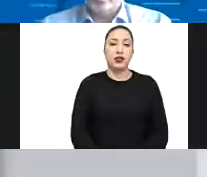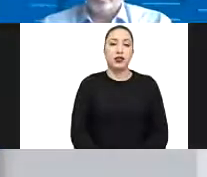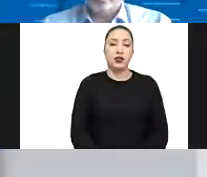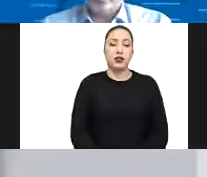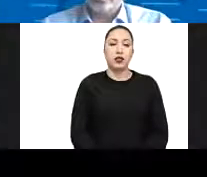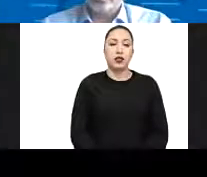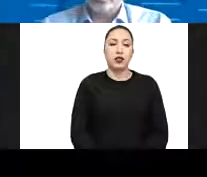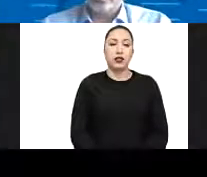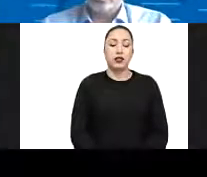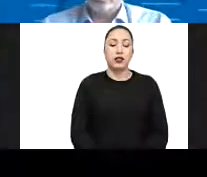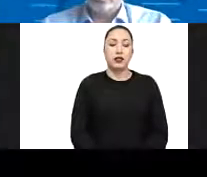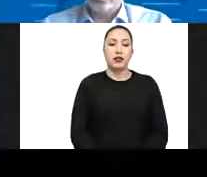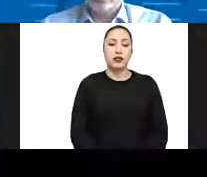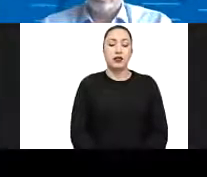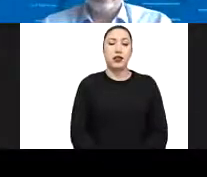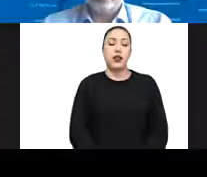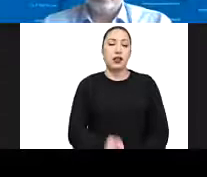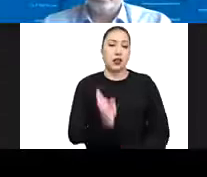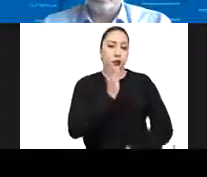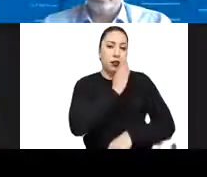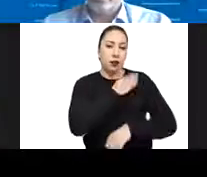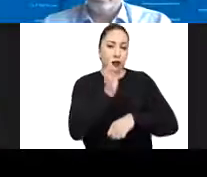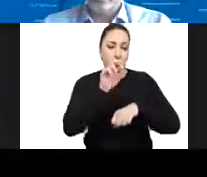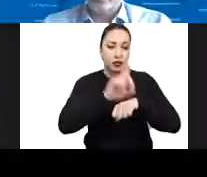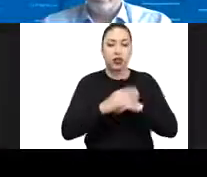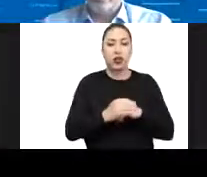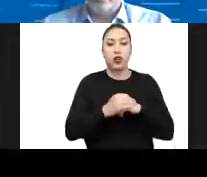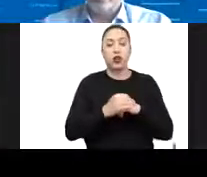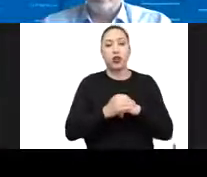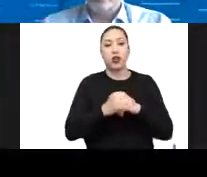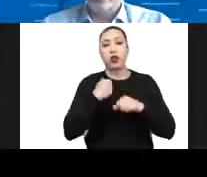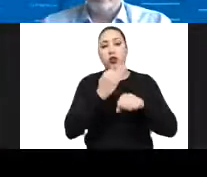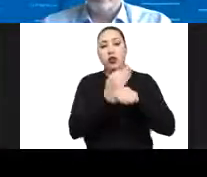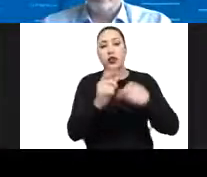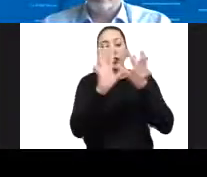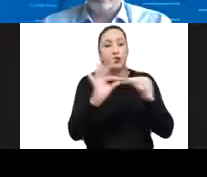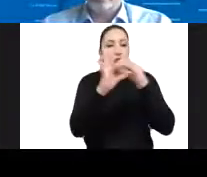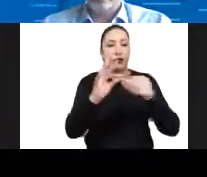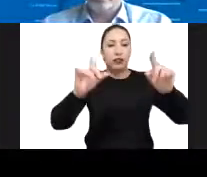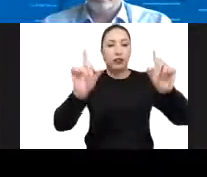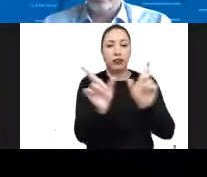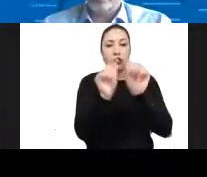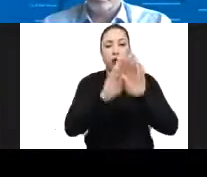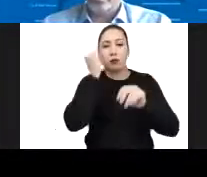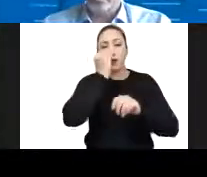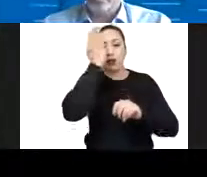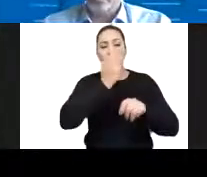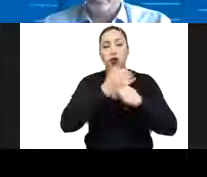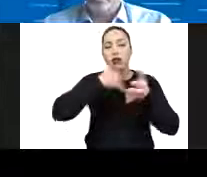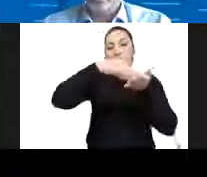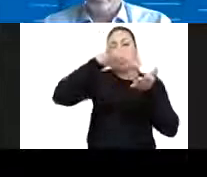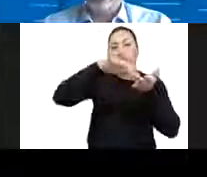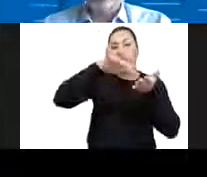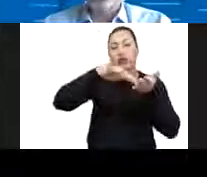Aquí está. Muy bien. Muy buenos días. Bueno, yo voy a acompañar mi charla de esto para como fondo. No lo voy a leer, sino